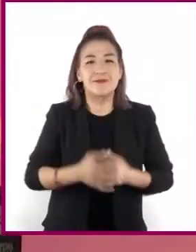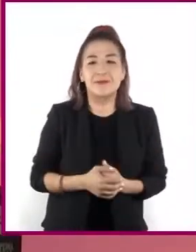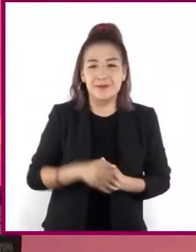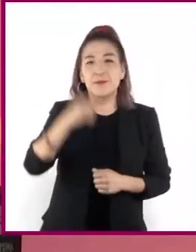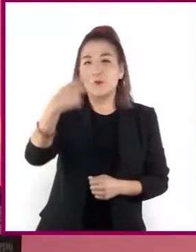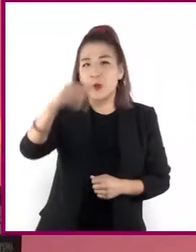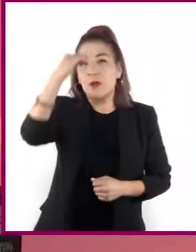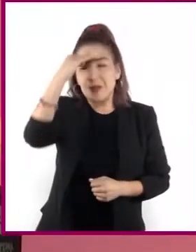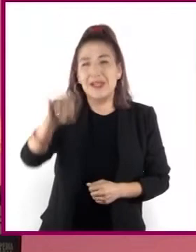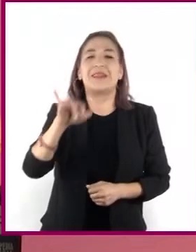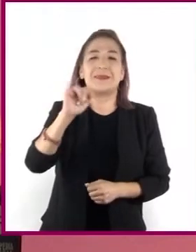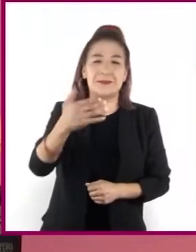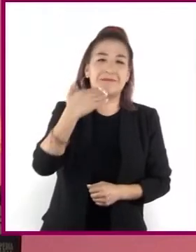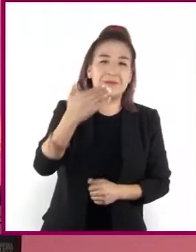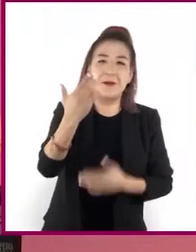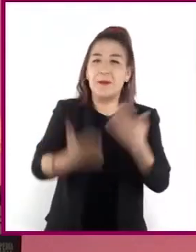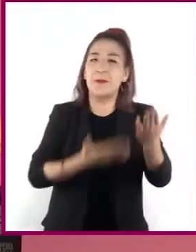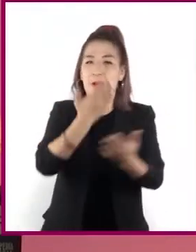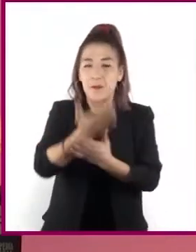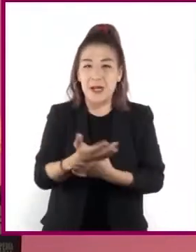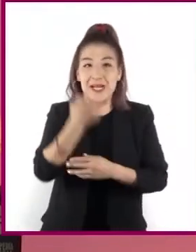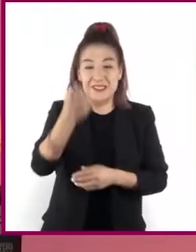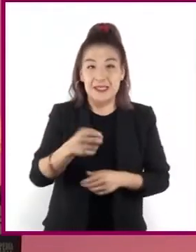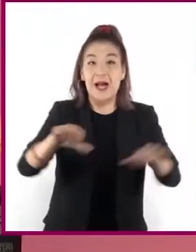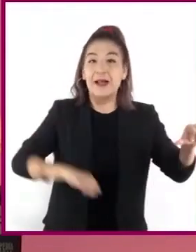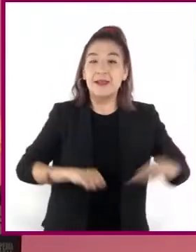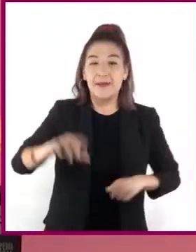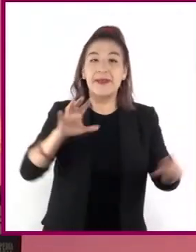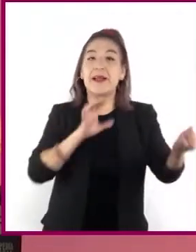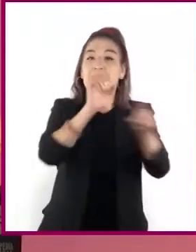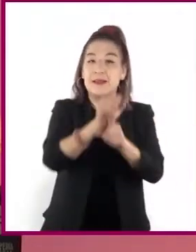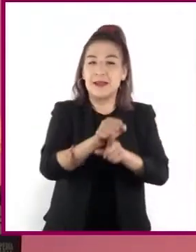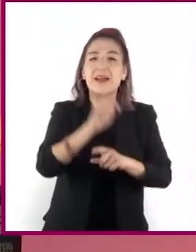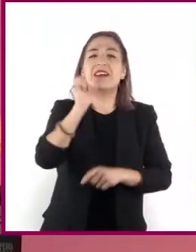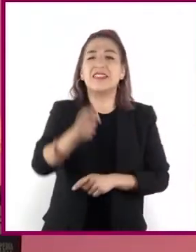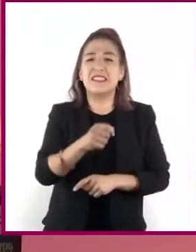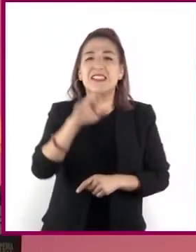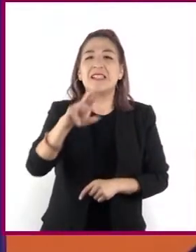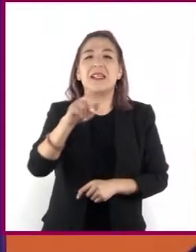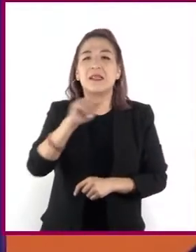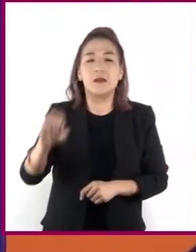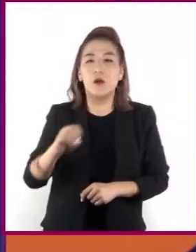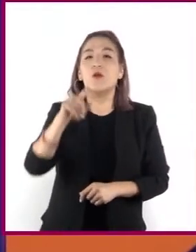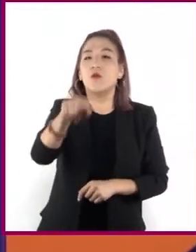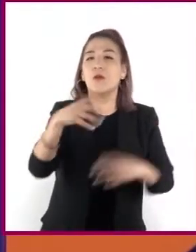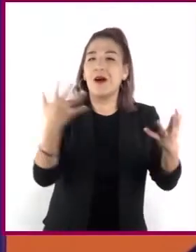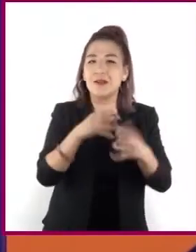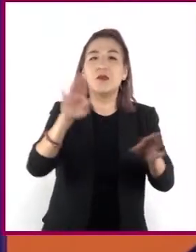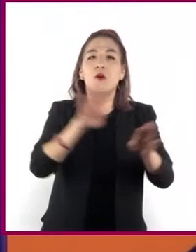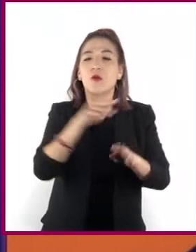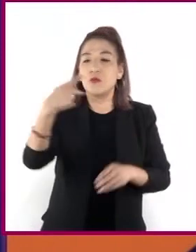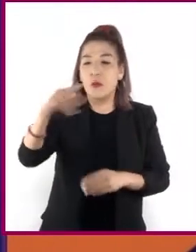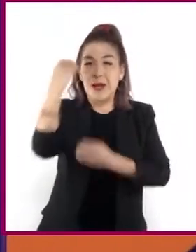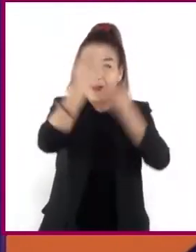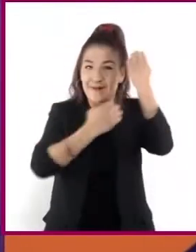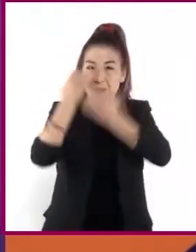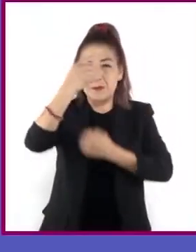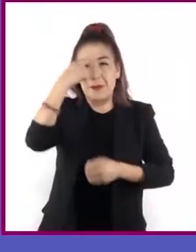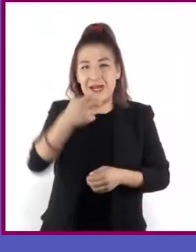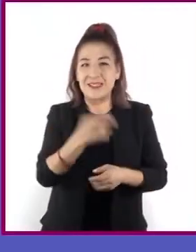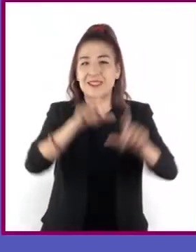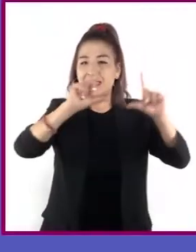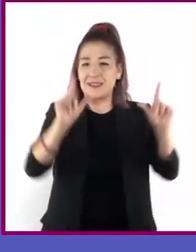Excelente propuesta. Pues entonces, como reto, te propongo que vayamos construyendo y realizando la autoevaluación para el